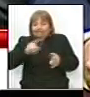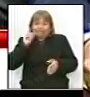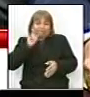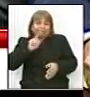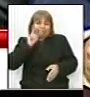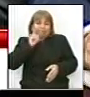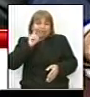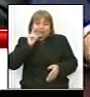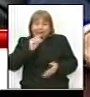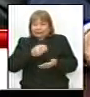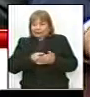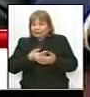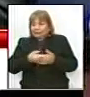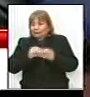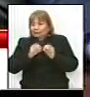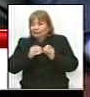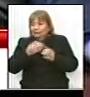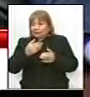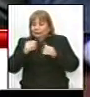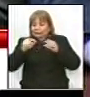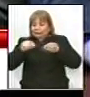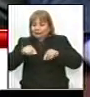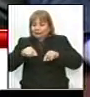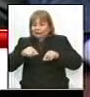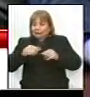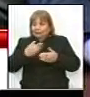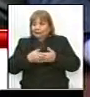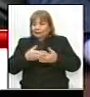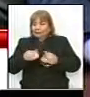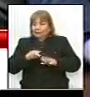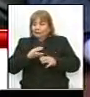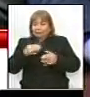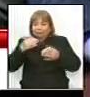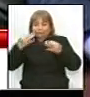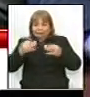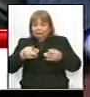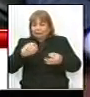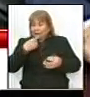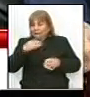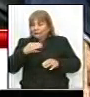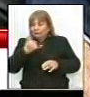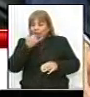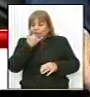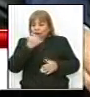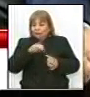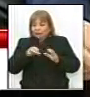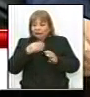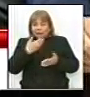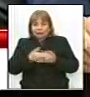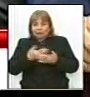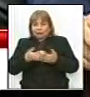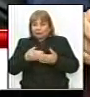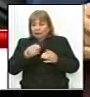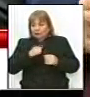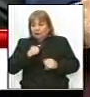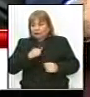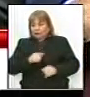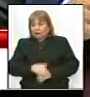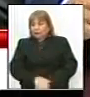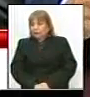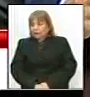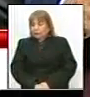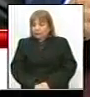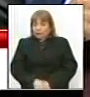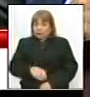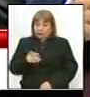transparencia pierde ante la opinión pública credibilidad y eso le hace daño a la propia institución por otro lado